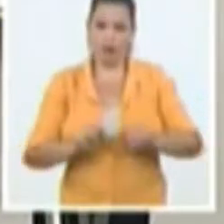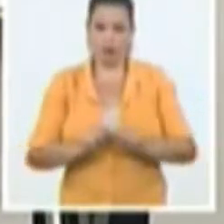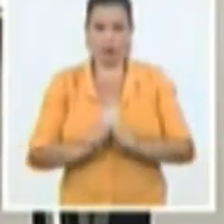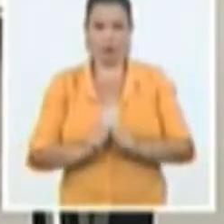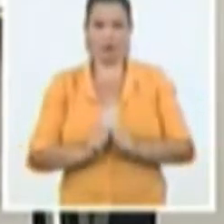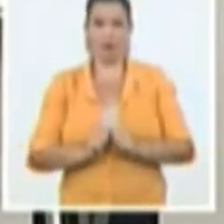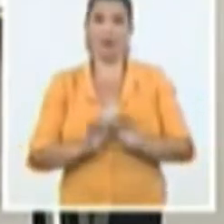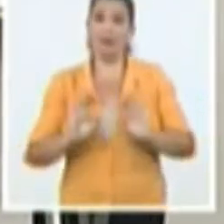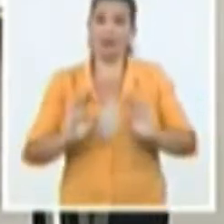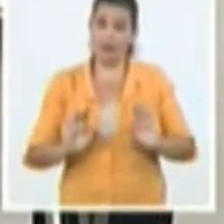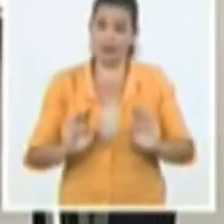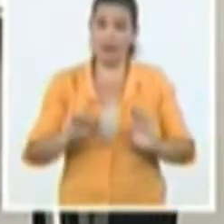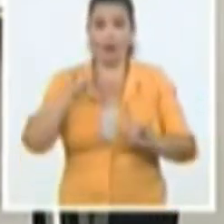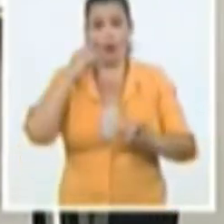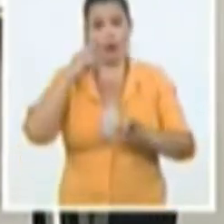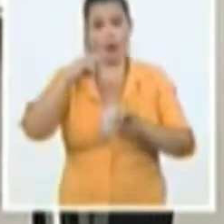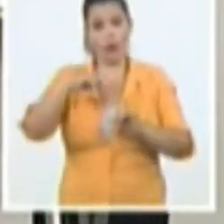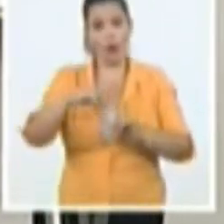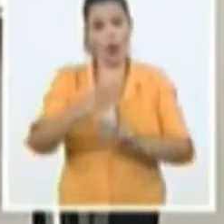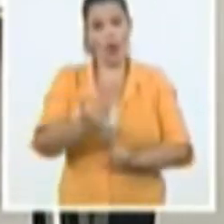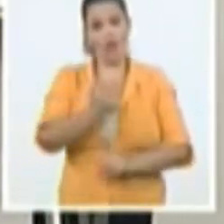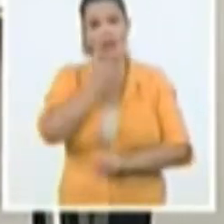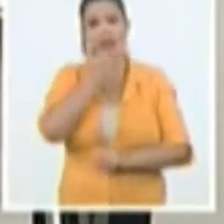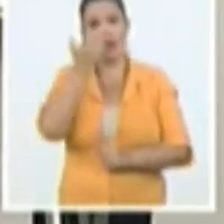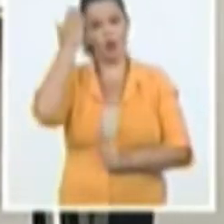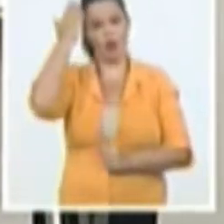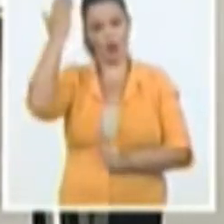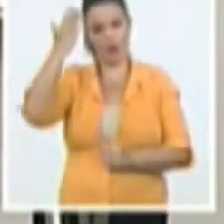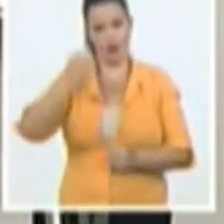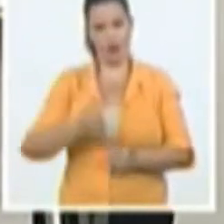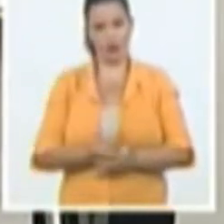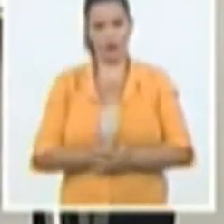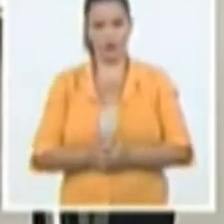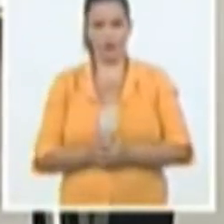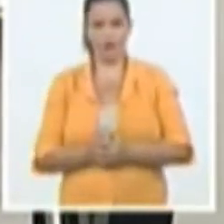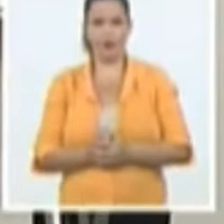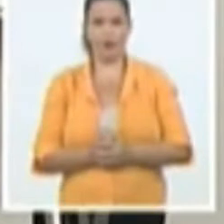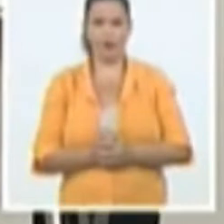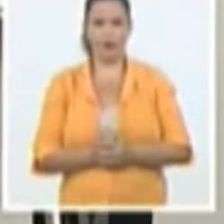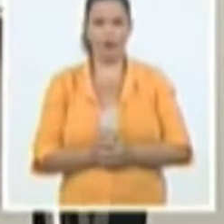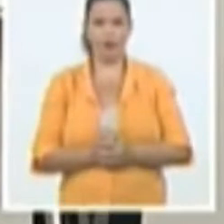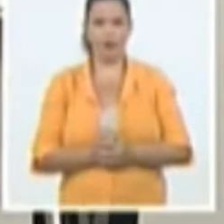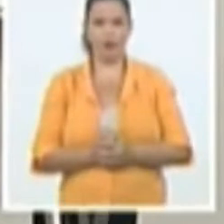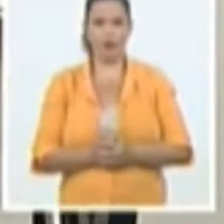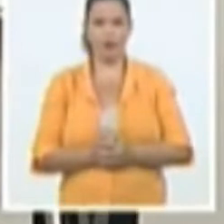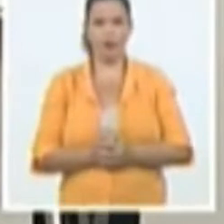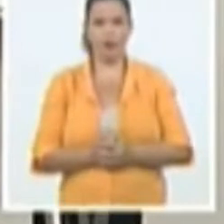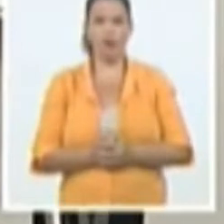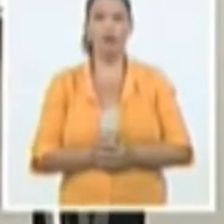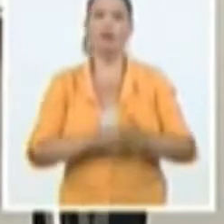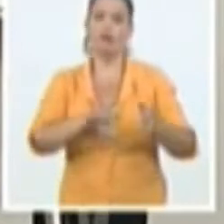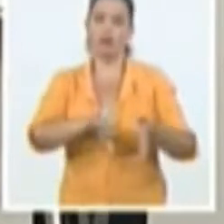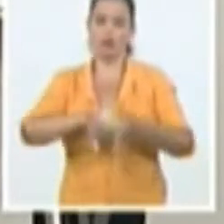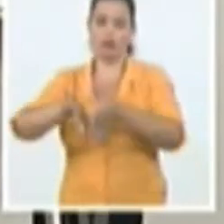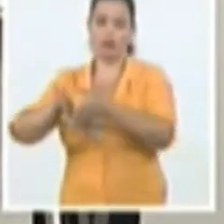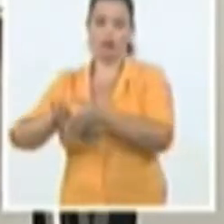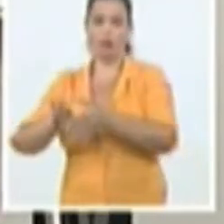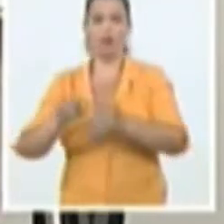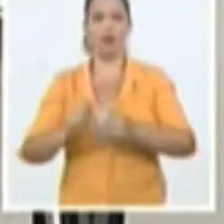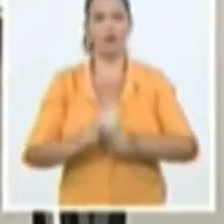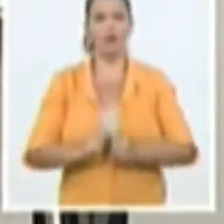desestabilizar a un gobierno. En relación con el financiamiento para las